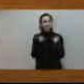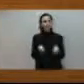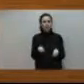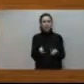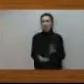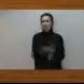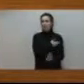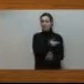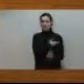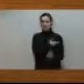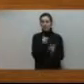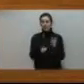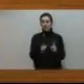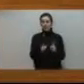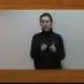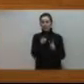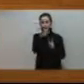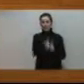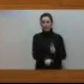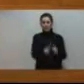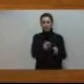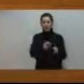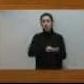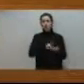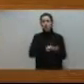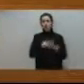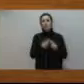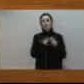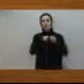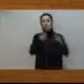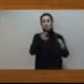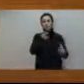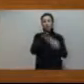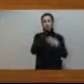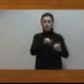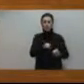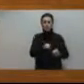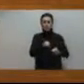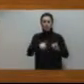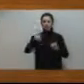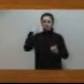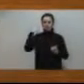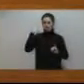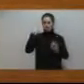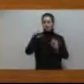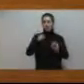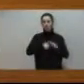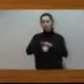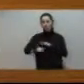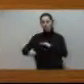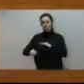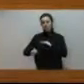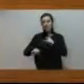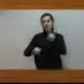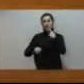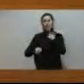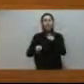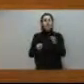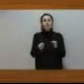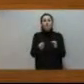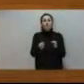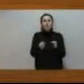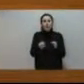gerente contrataba con las empresas con las que había tenido vínculos laborales y relaciones, donde había colocado, dijo, que hacían